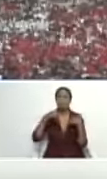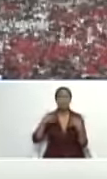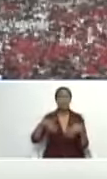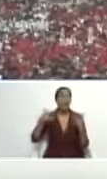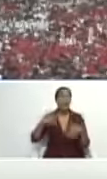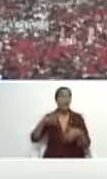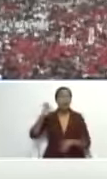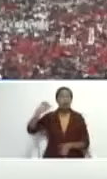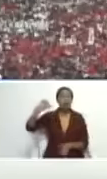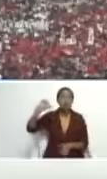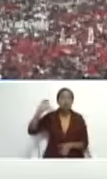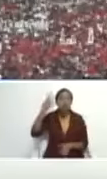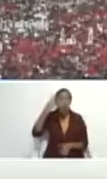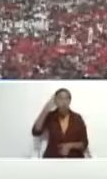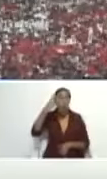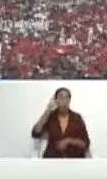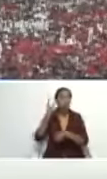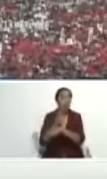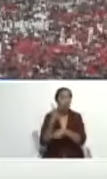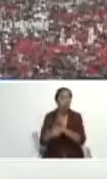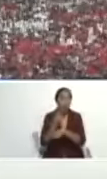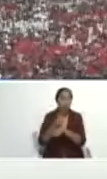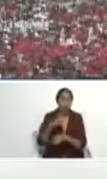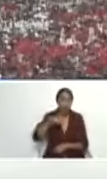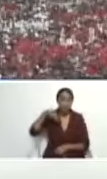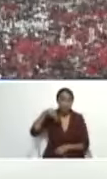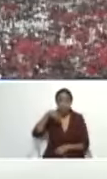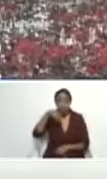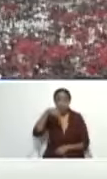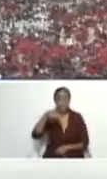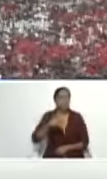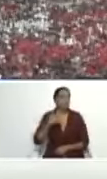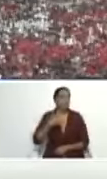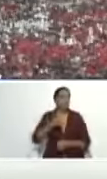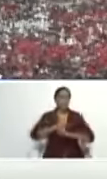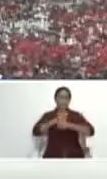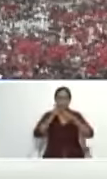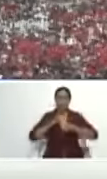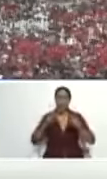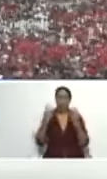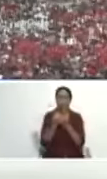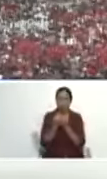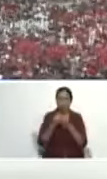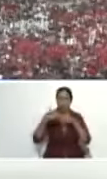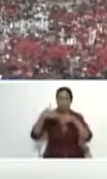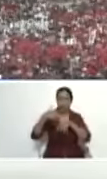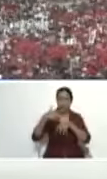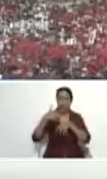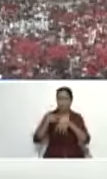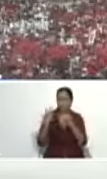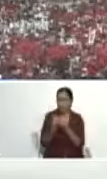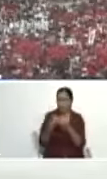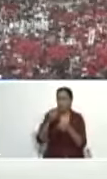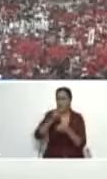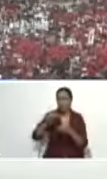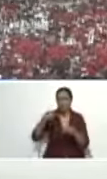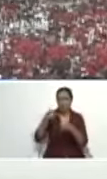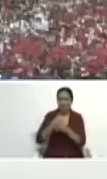sol 2 horas caminando y me siento feliz de haber marchado con mi clase obrera, porque